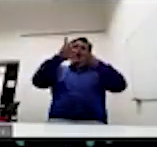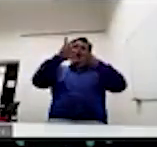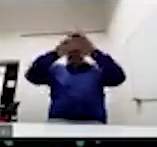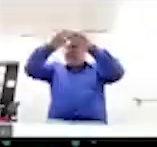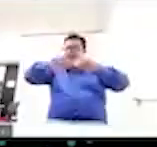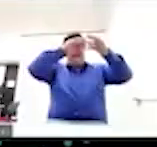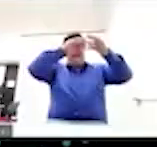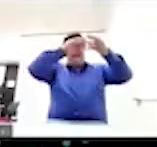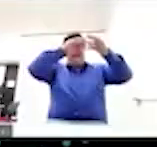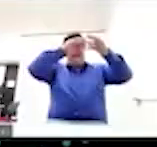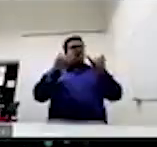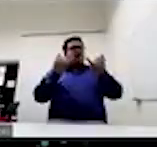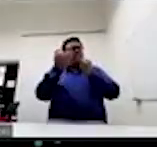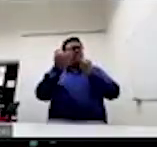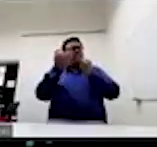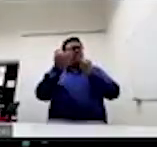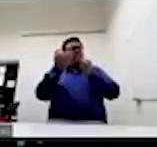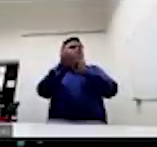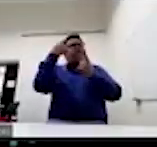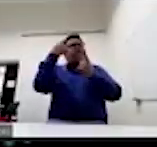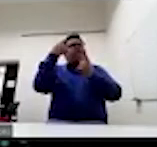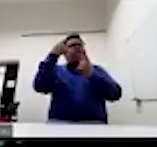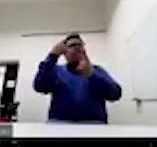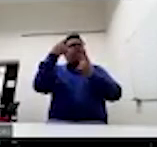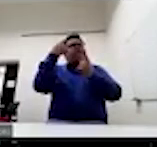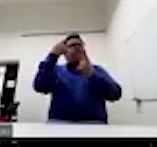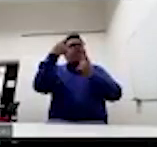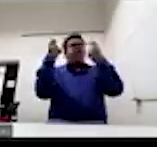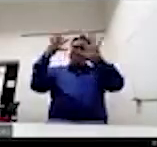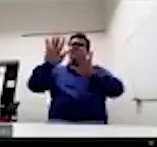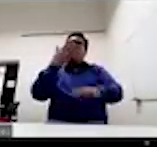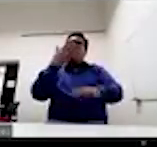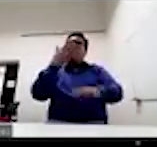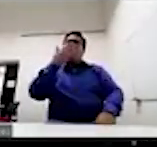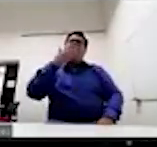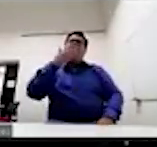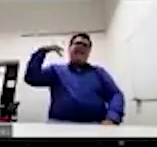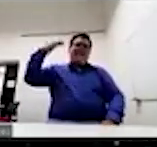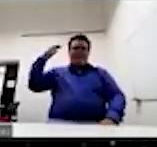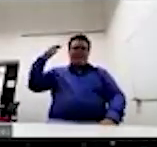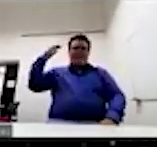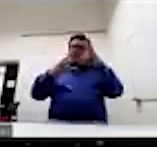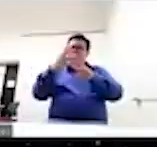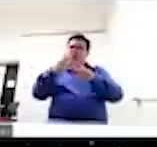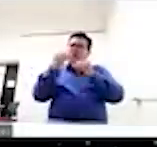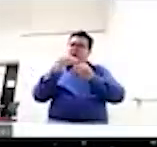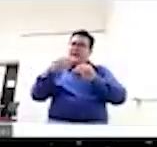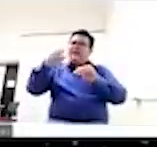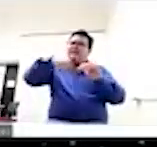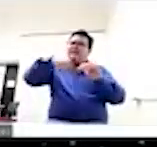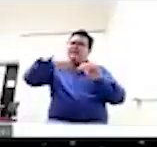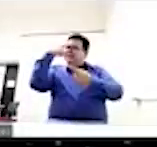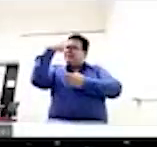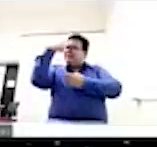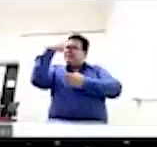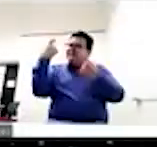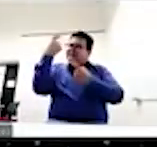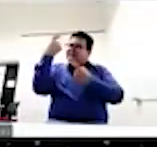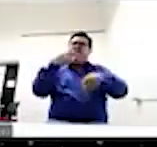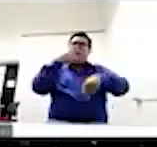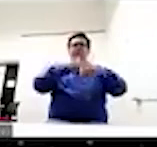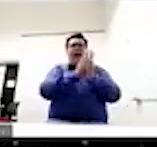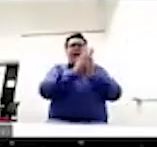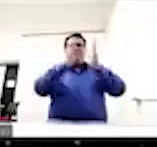el universo, cosmogonías. Mundo intermedio, mundo del intersticio, del lapso, del pensamiento y de